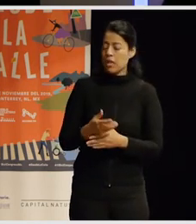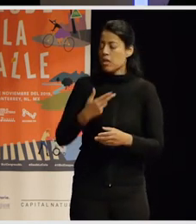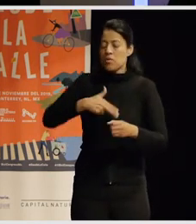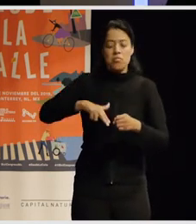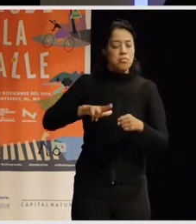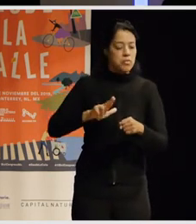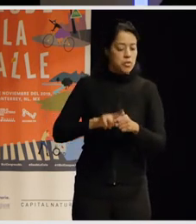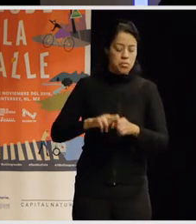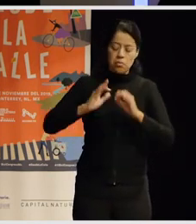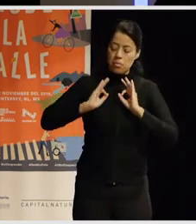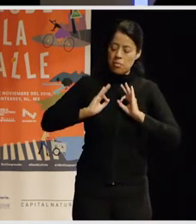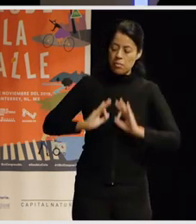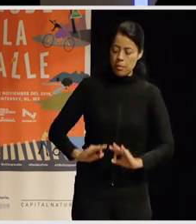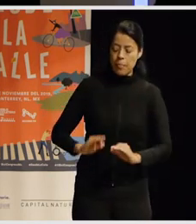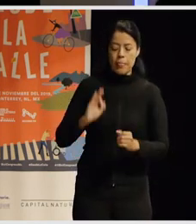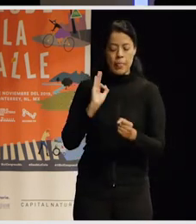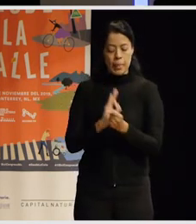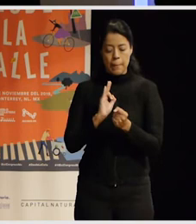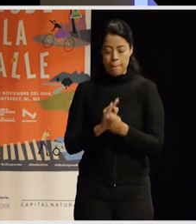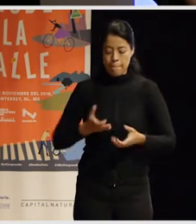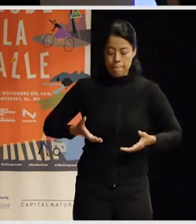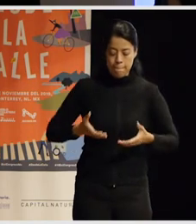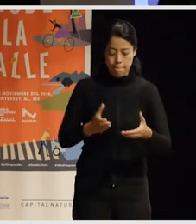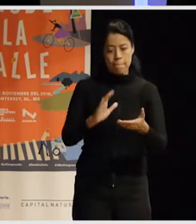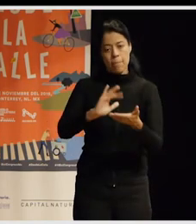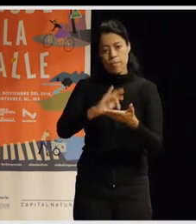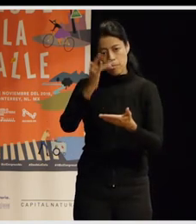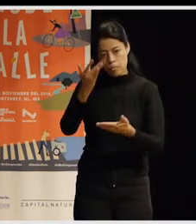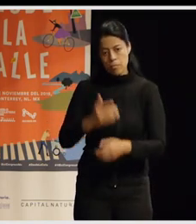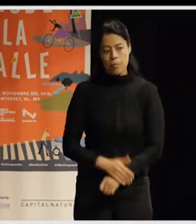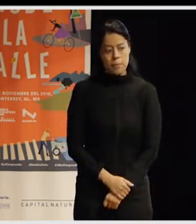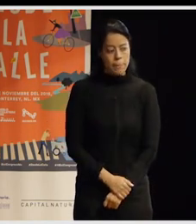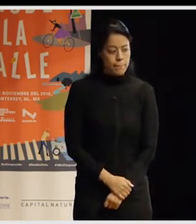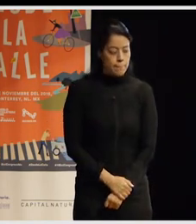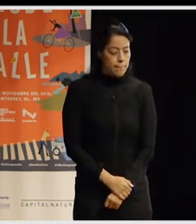normal cruzar y estar seguros en las calles muchas gracias